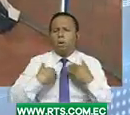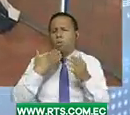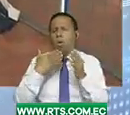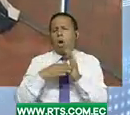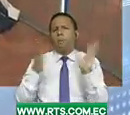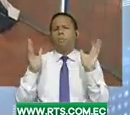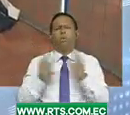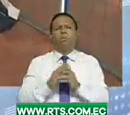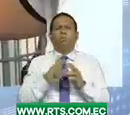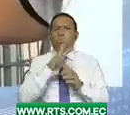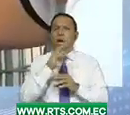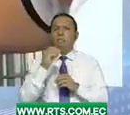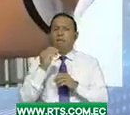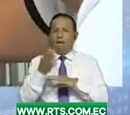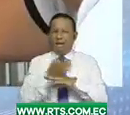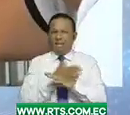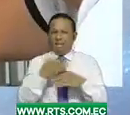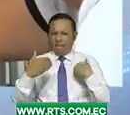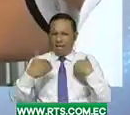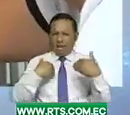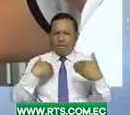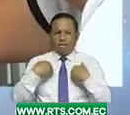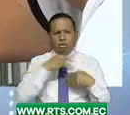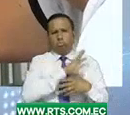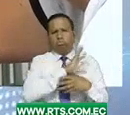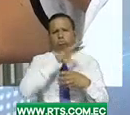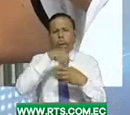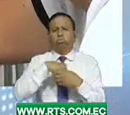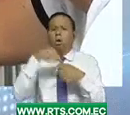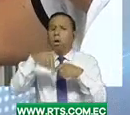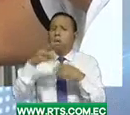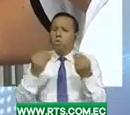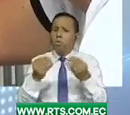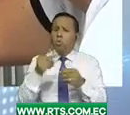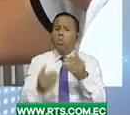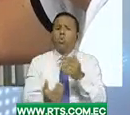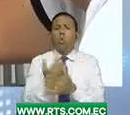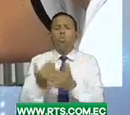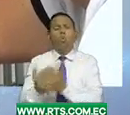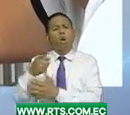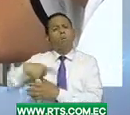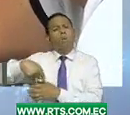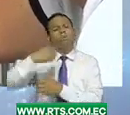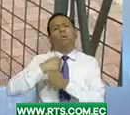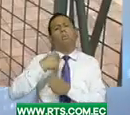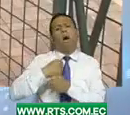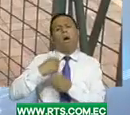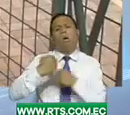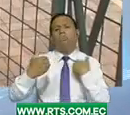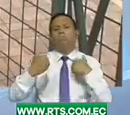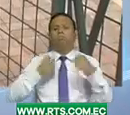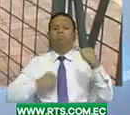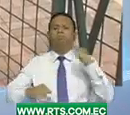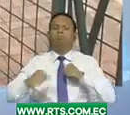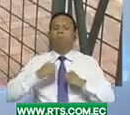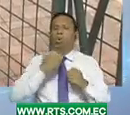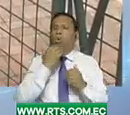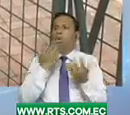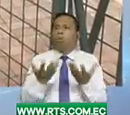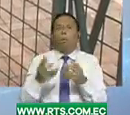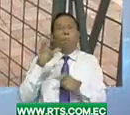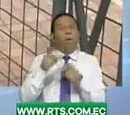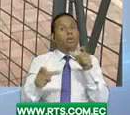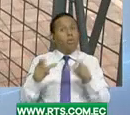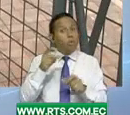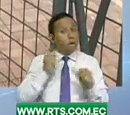FAL, pero también tenemos aquí in situ artistas trabajando, como que fuera un FAL. Quisimos hacer esta exposición para que los artistas